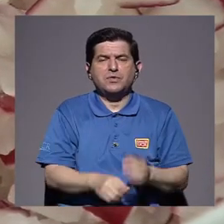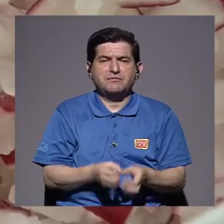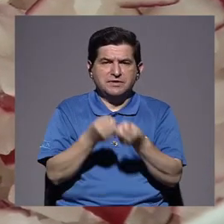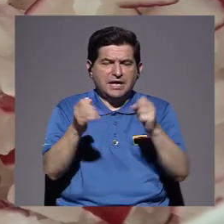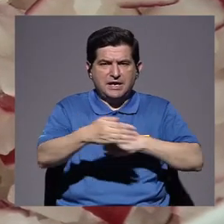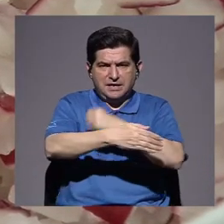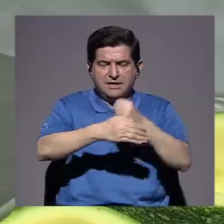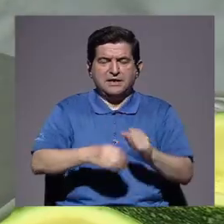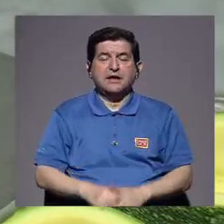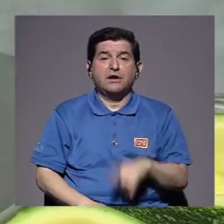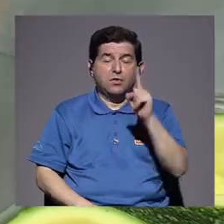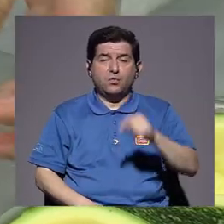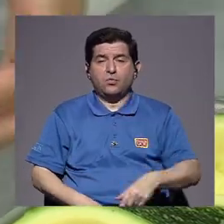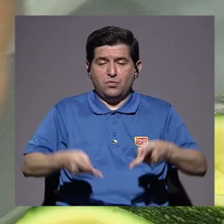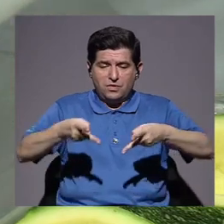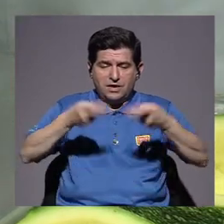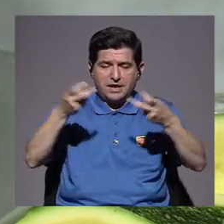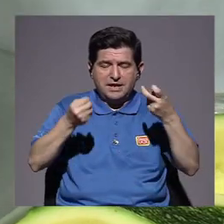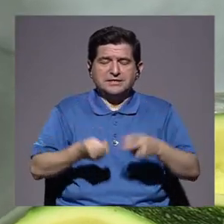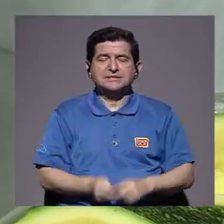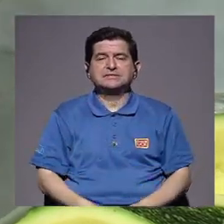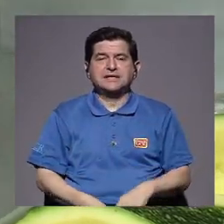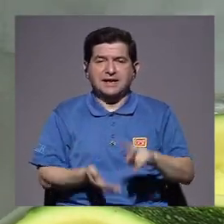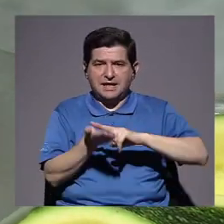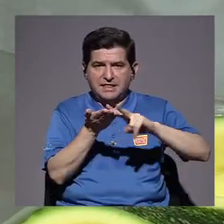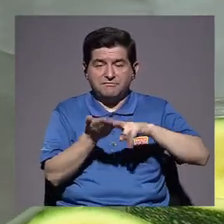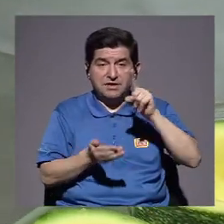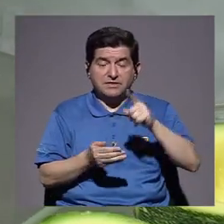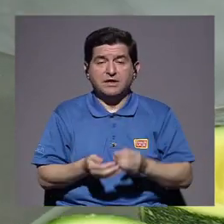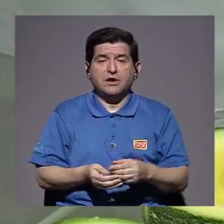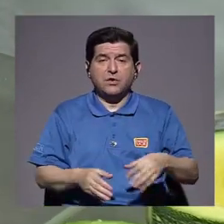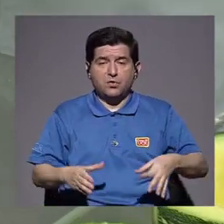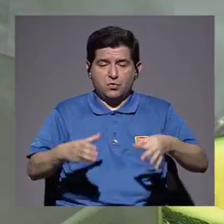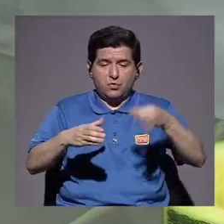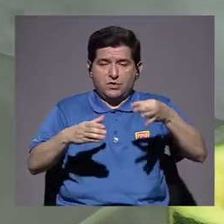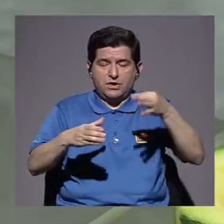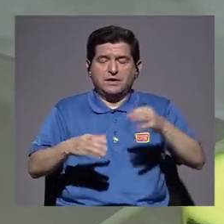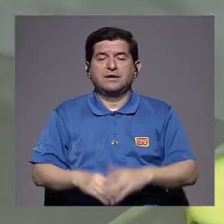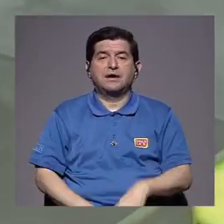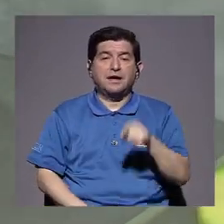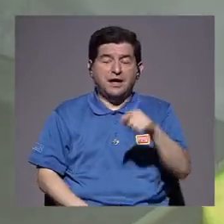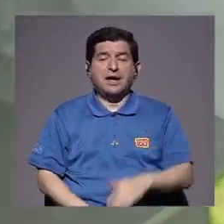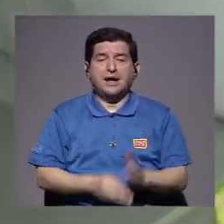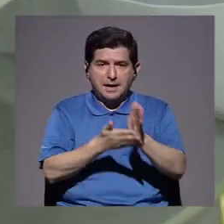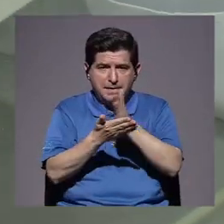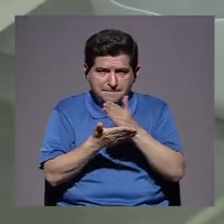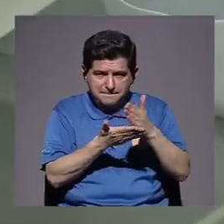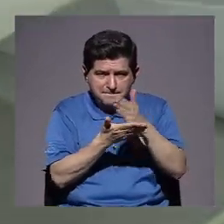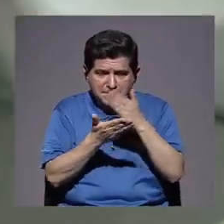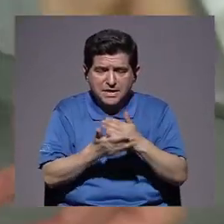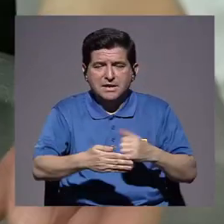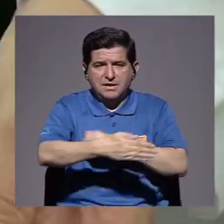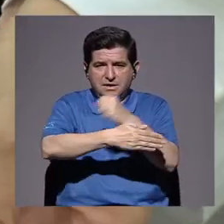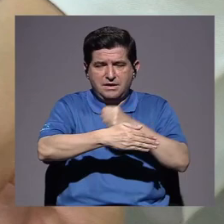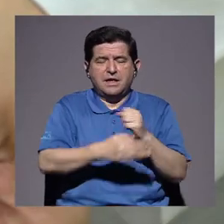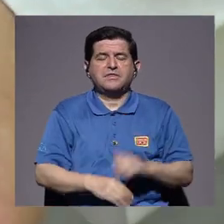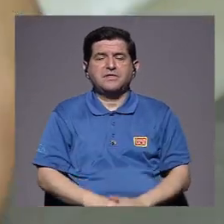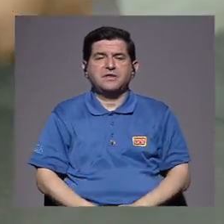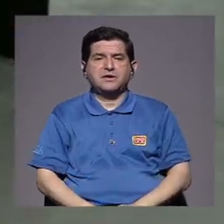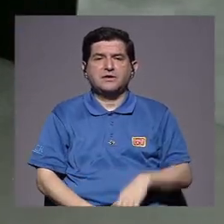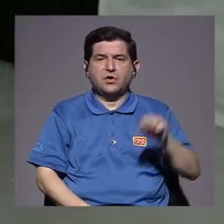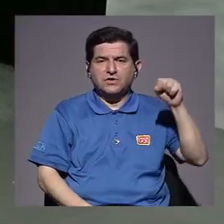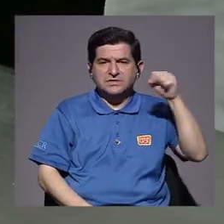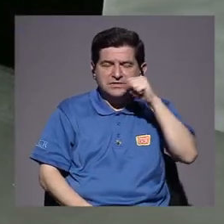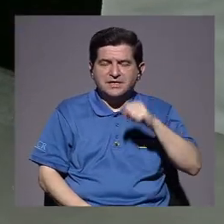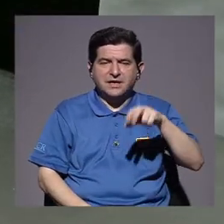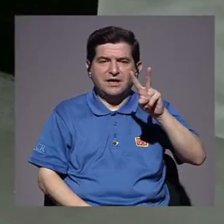como por ejemplo una ensalada verde, la porción es de una taza. Y si estoy comiendo un picadillo cocinado, como un picadillo de zanahoria y vainica,